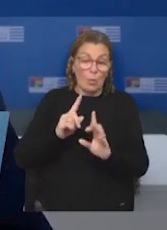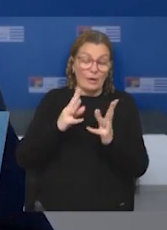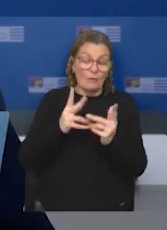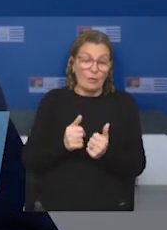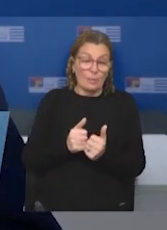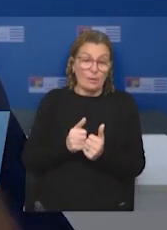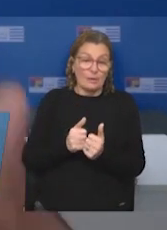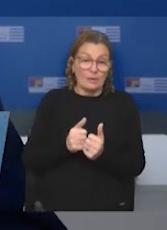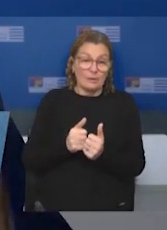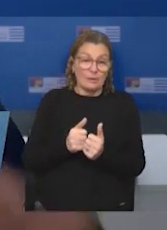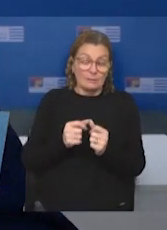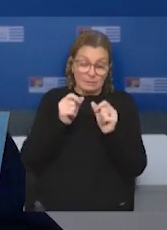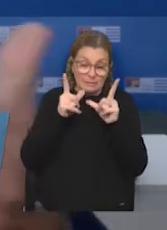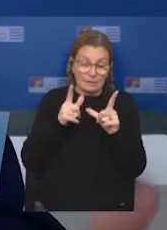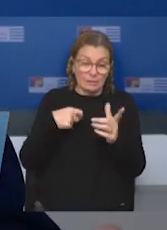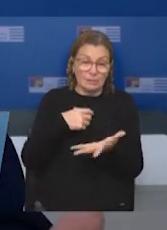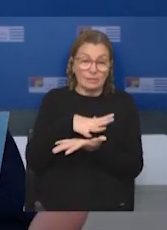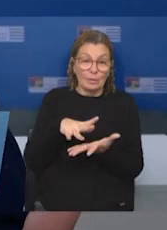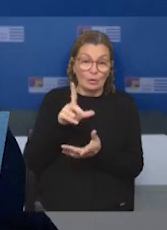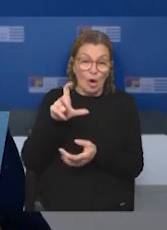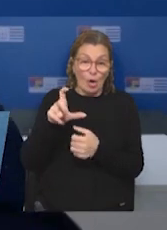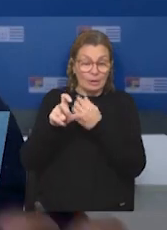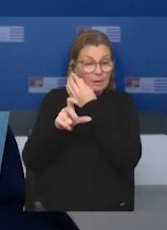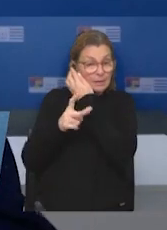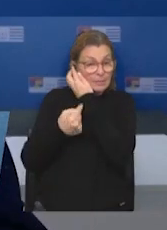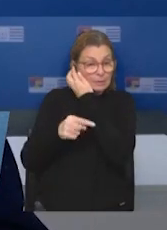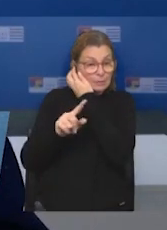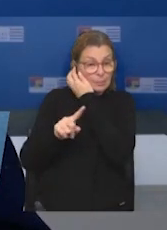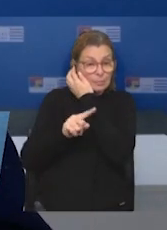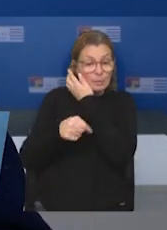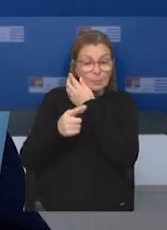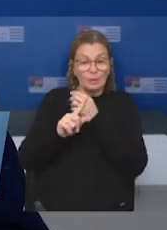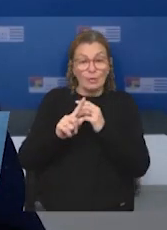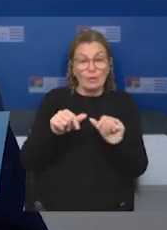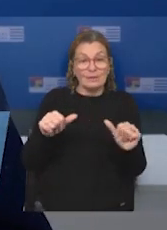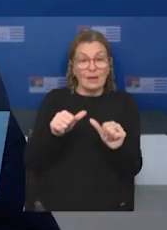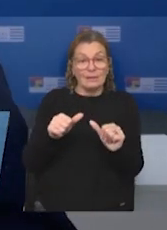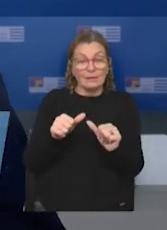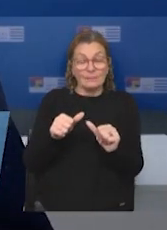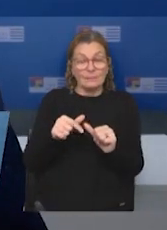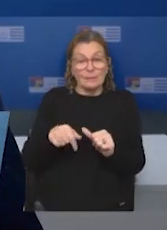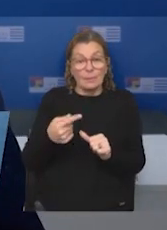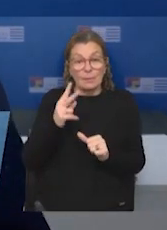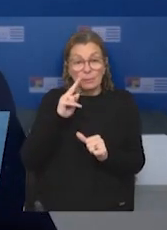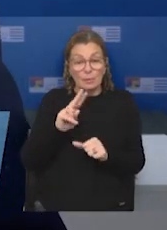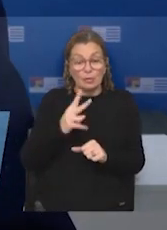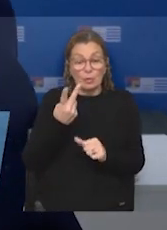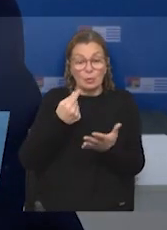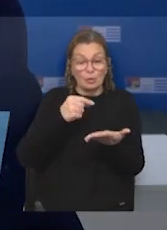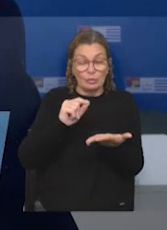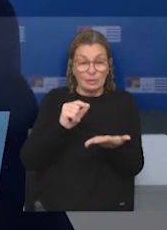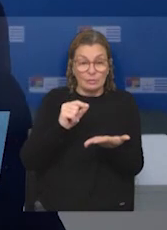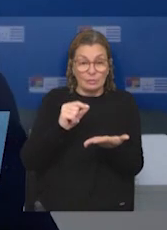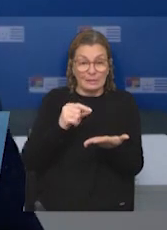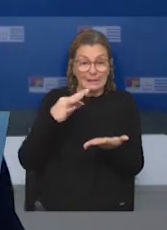manera atender una situación que es lógica pero luego no se ejecuta luego tomamos un segundo dato que es el